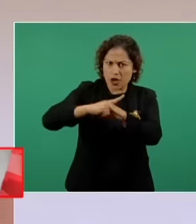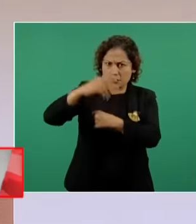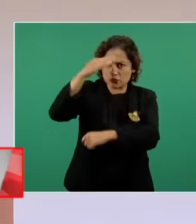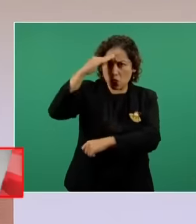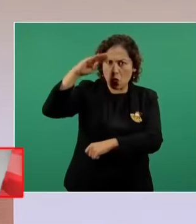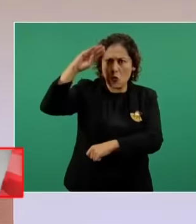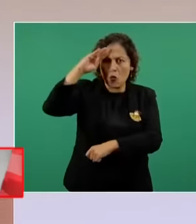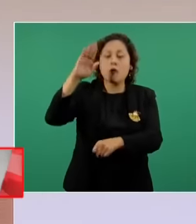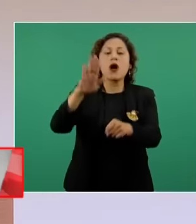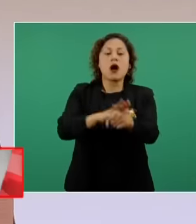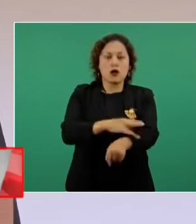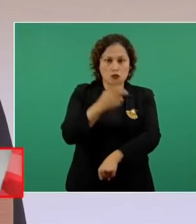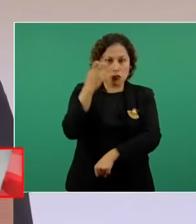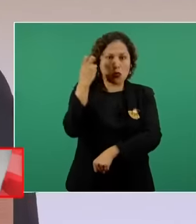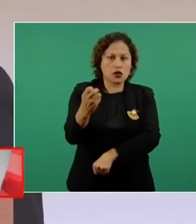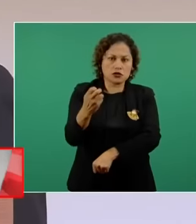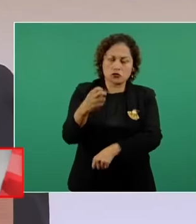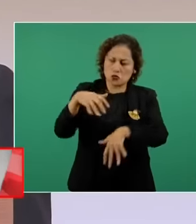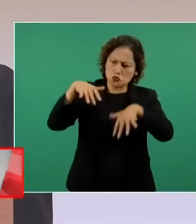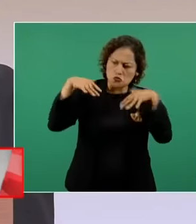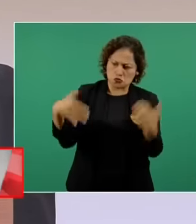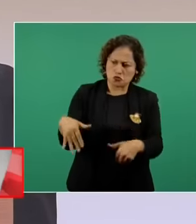merece el premio de la dignidad.